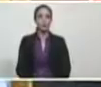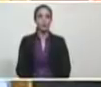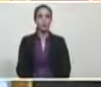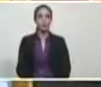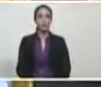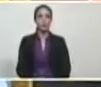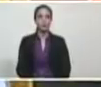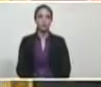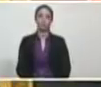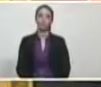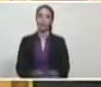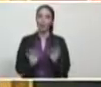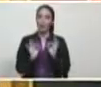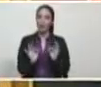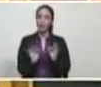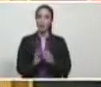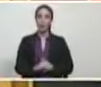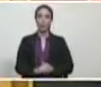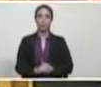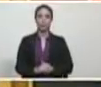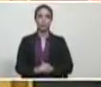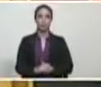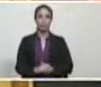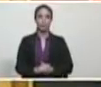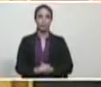es, así es.